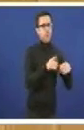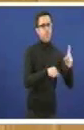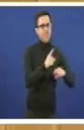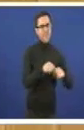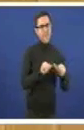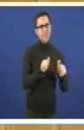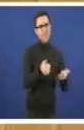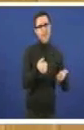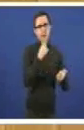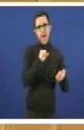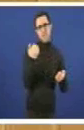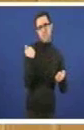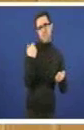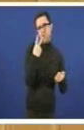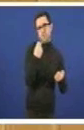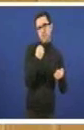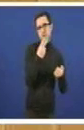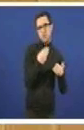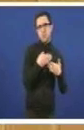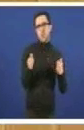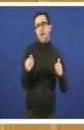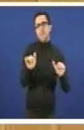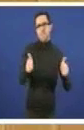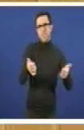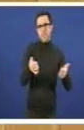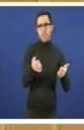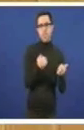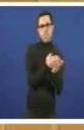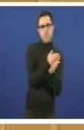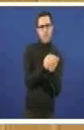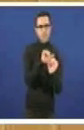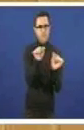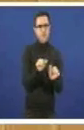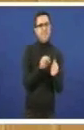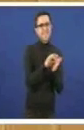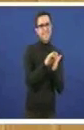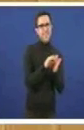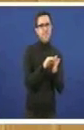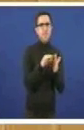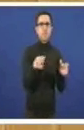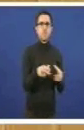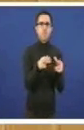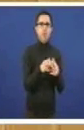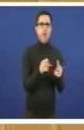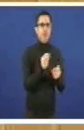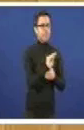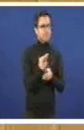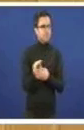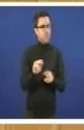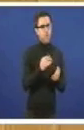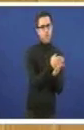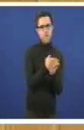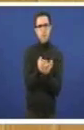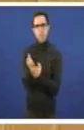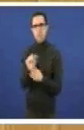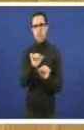2008 a dúas formas distintas de prestar os servizos sociais por parte das administracións públicas e ata o